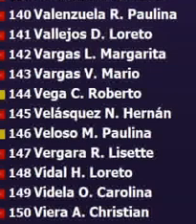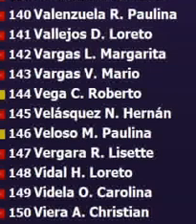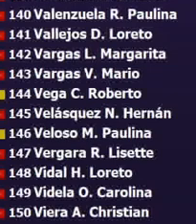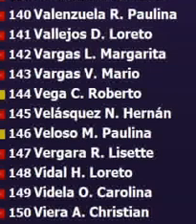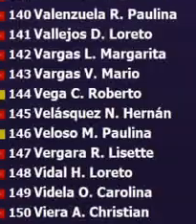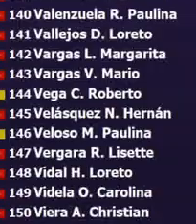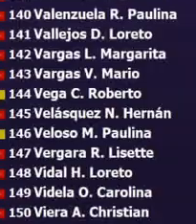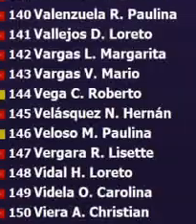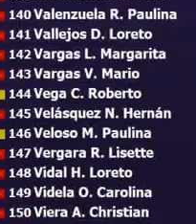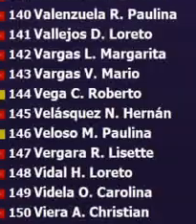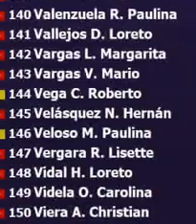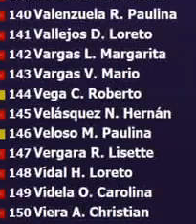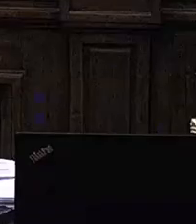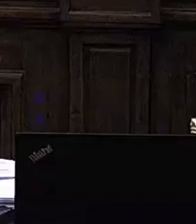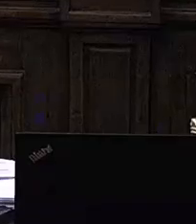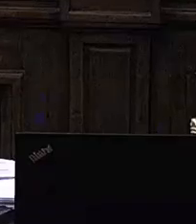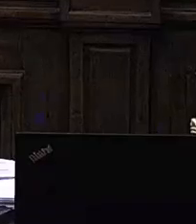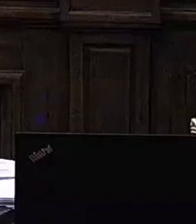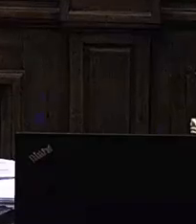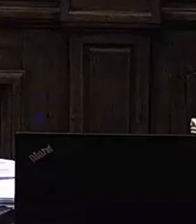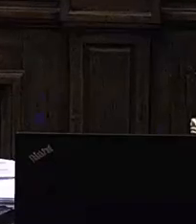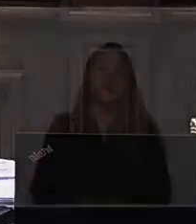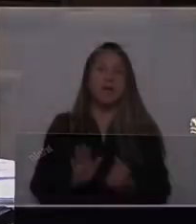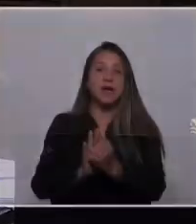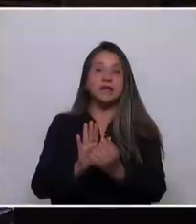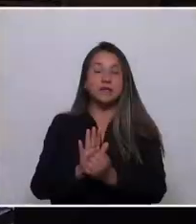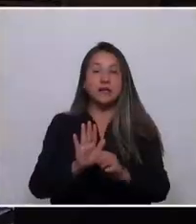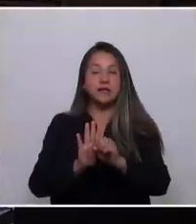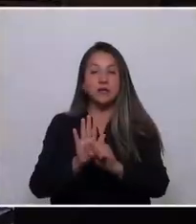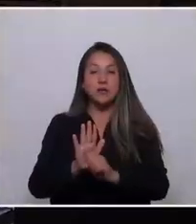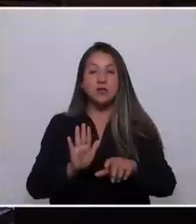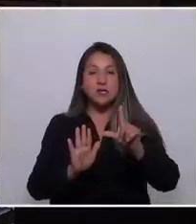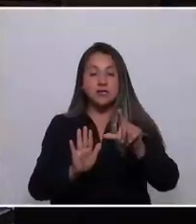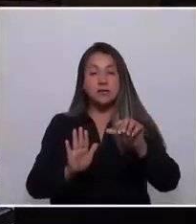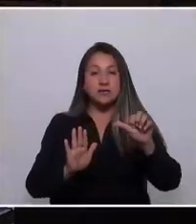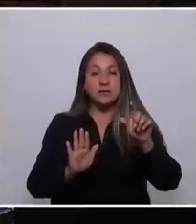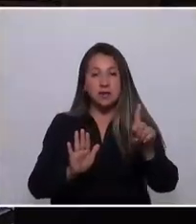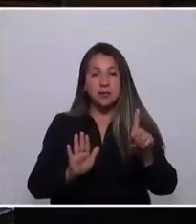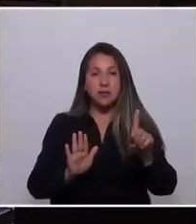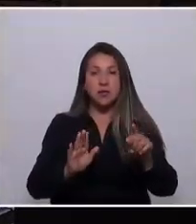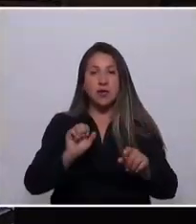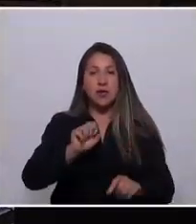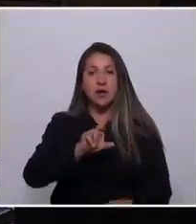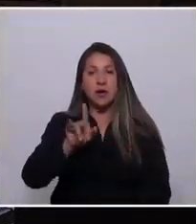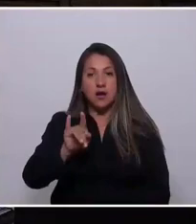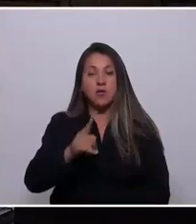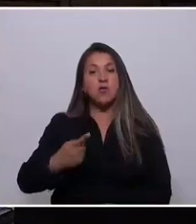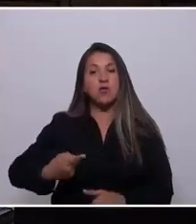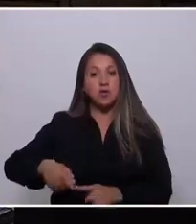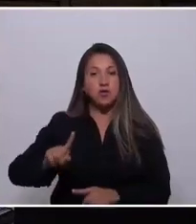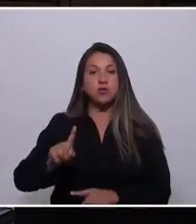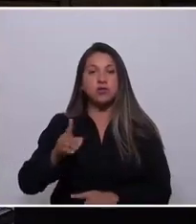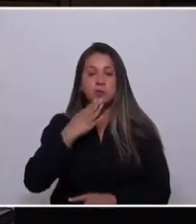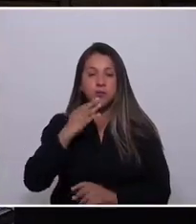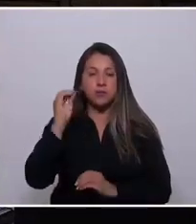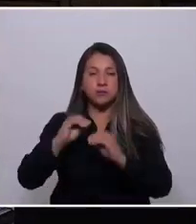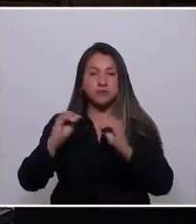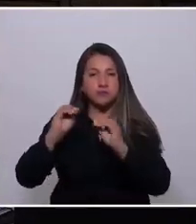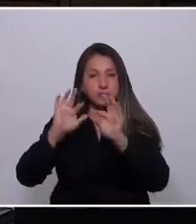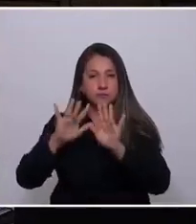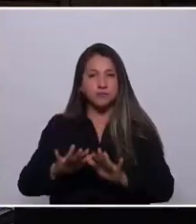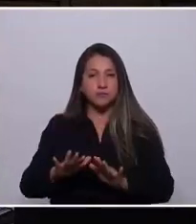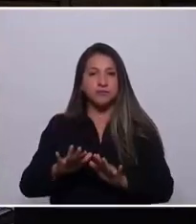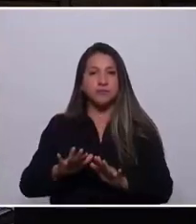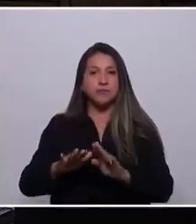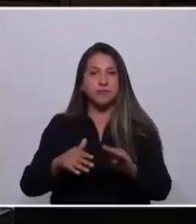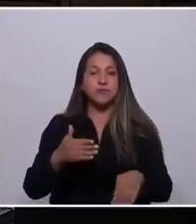La última indicación que incide en el artículo 7 es la número 61 del señor Arrau y otros autores y autoras para